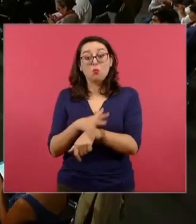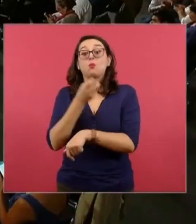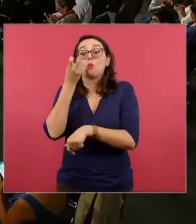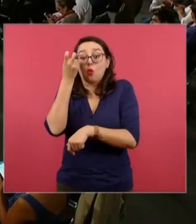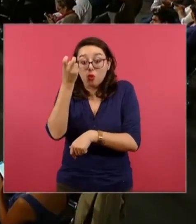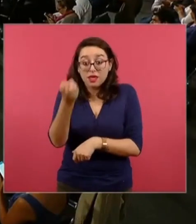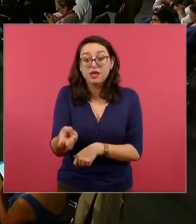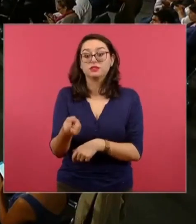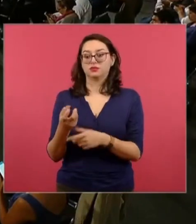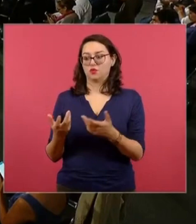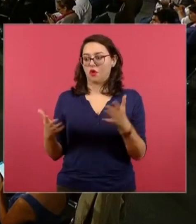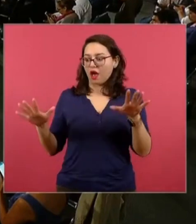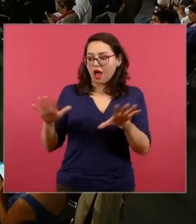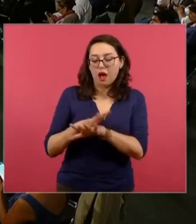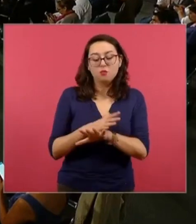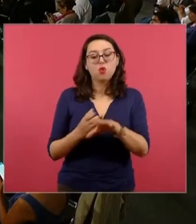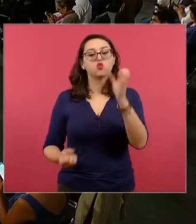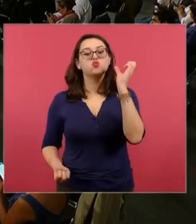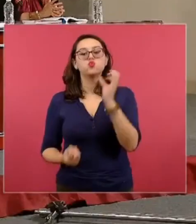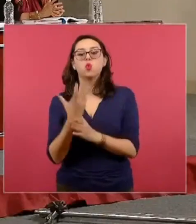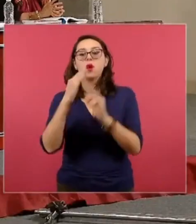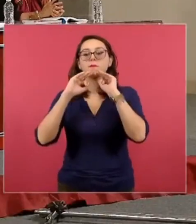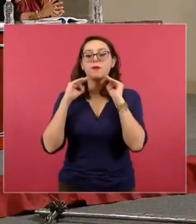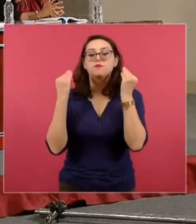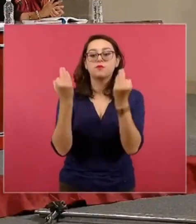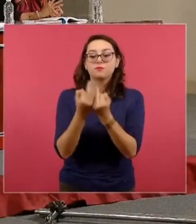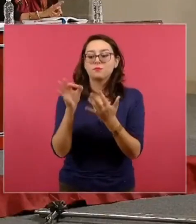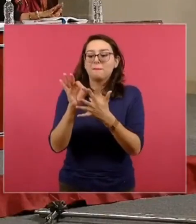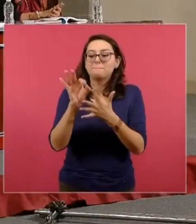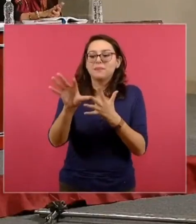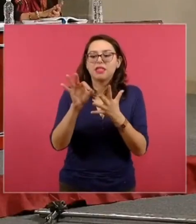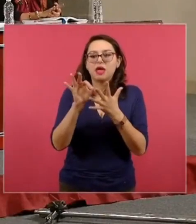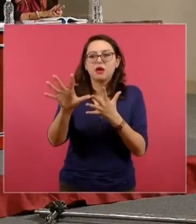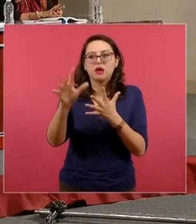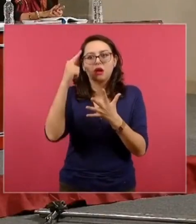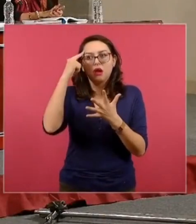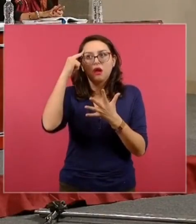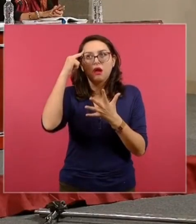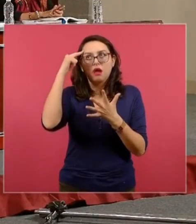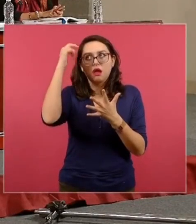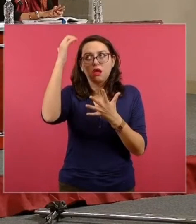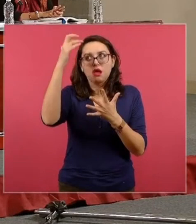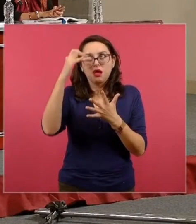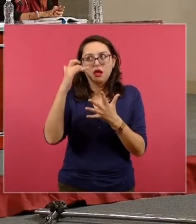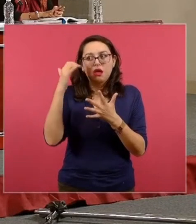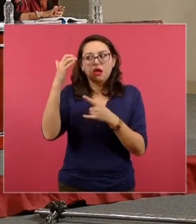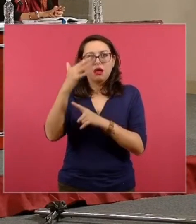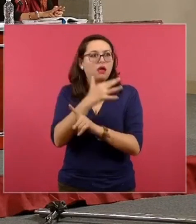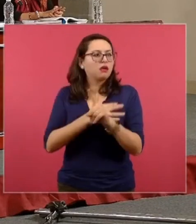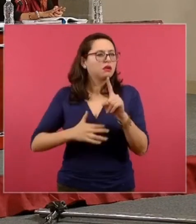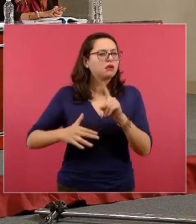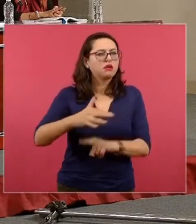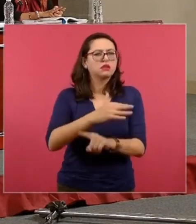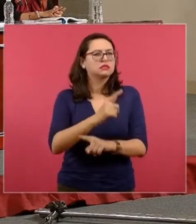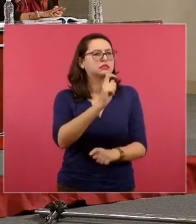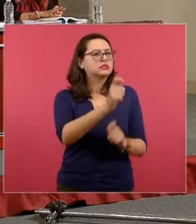pedagogía crítica, al desarrollo del pensamiento crítico como el motor para el nuevo plan de estudios. Eso lleva a que